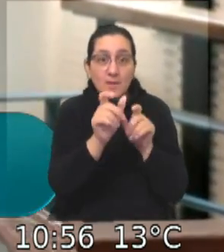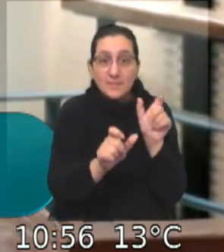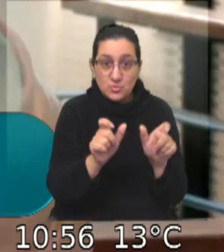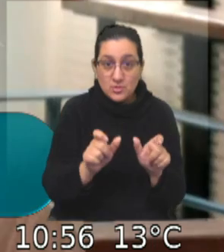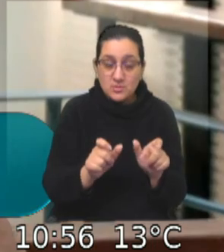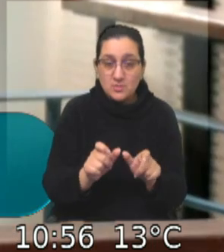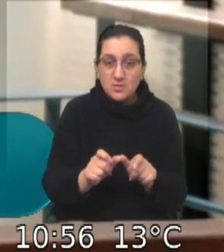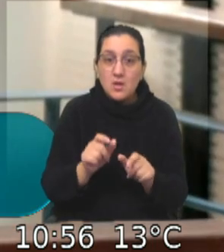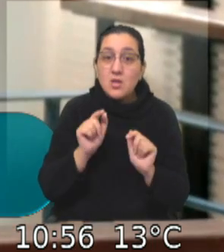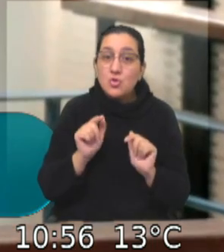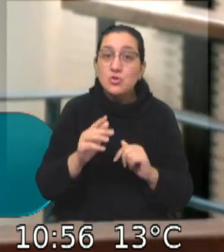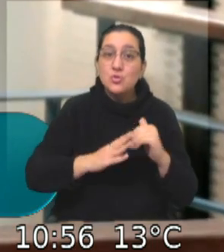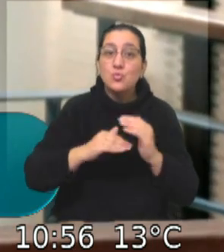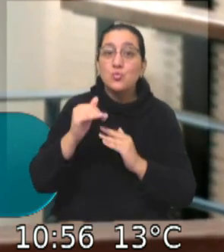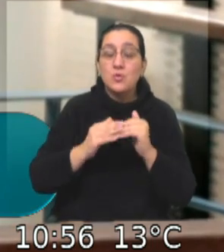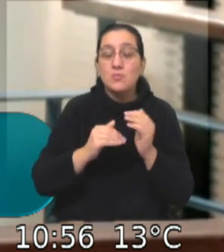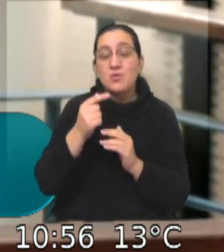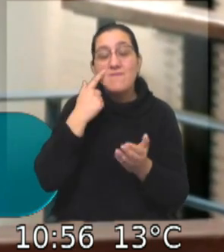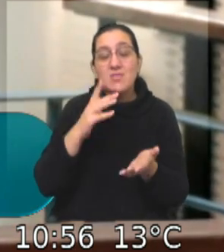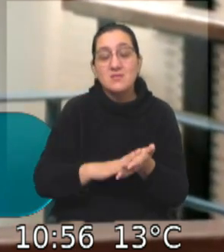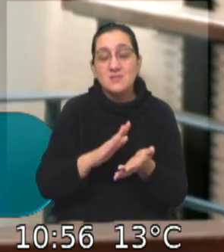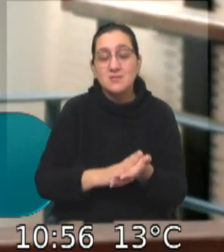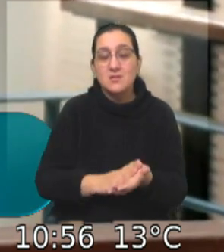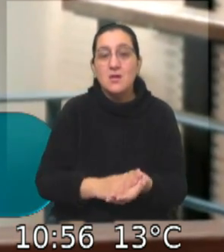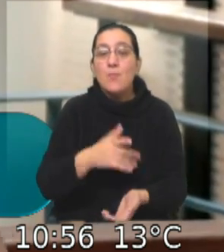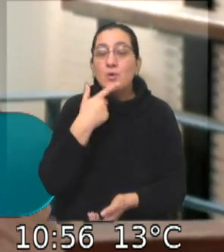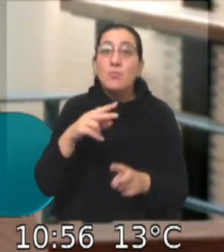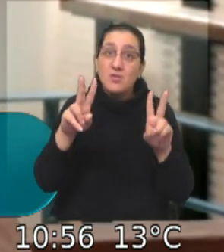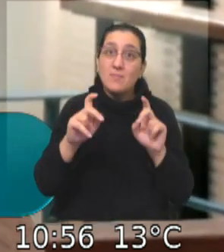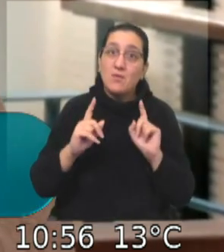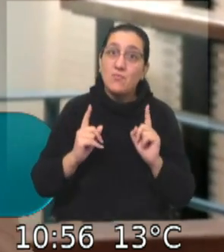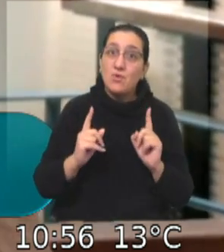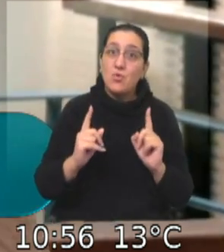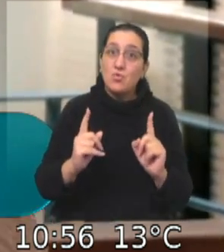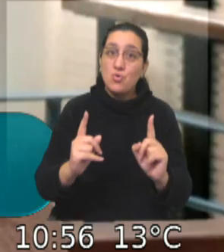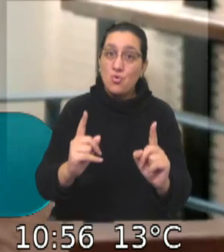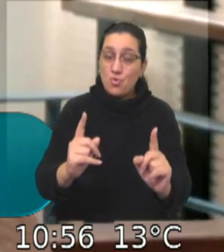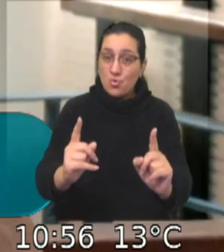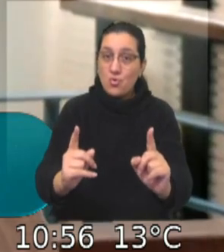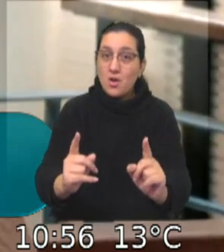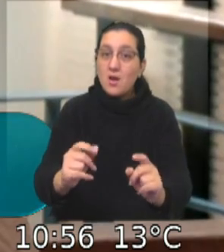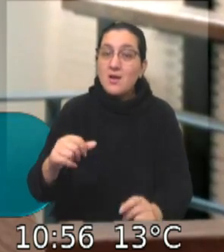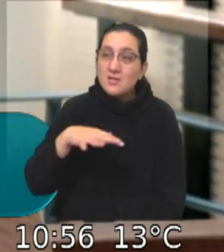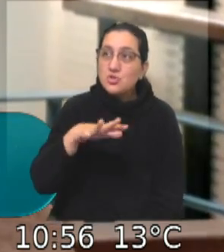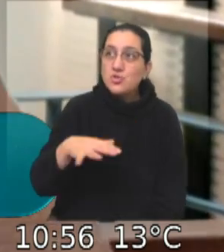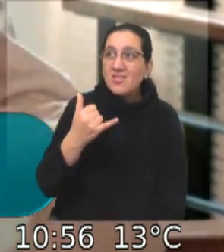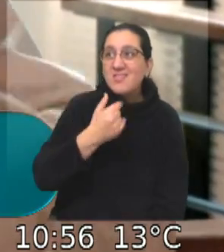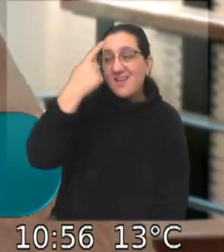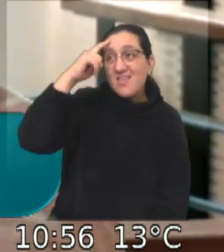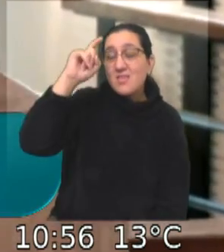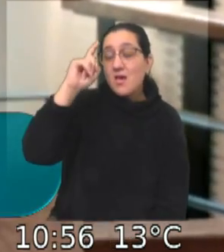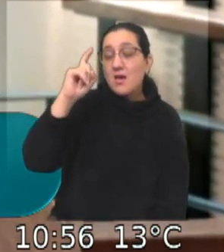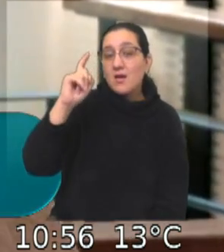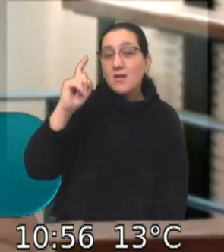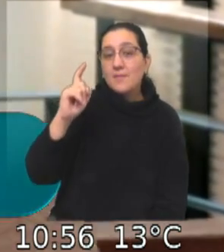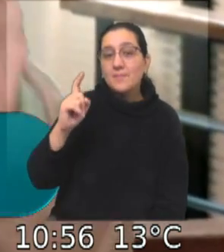eso construimos, digamos, algunas evidencias. El tema de los velorios, sí, la sociedad transita en esta idea de esta modernidad